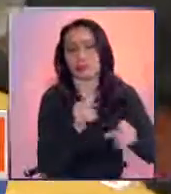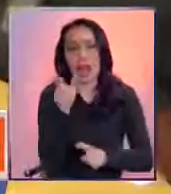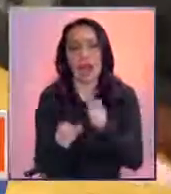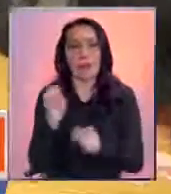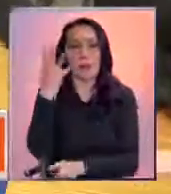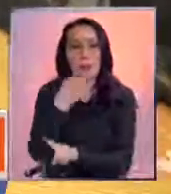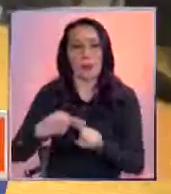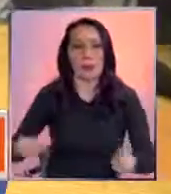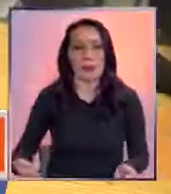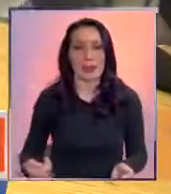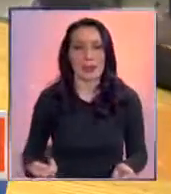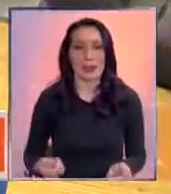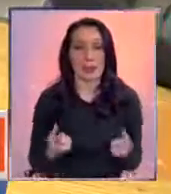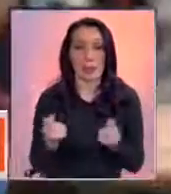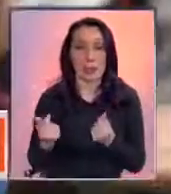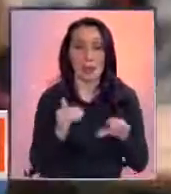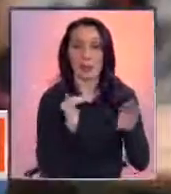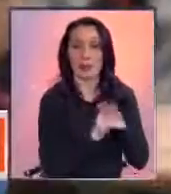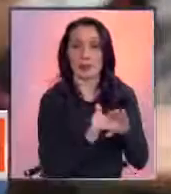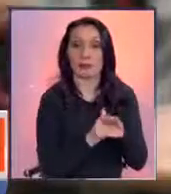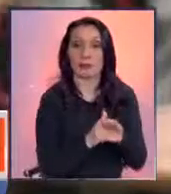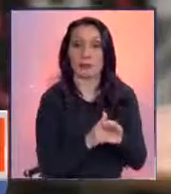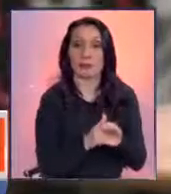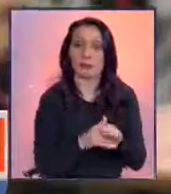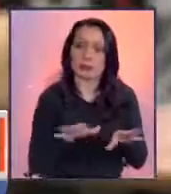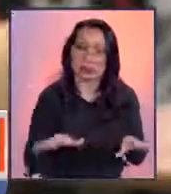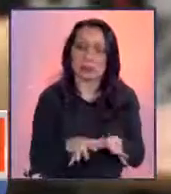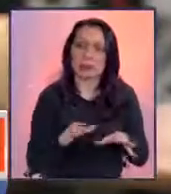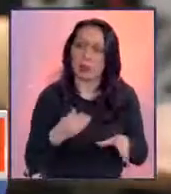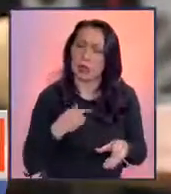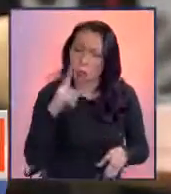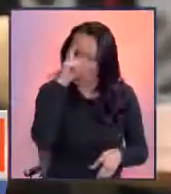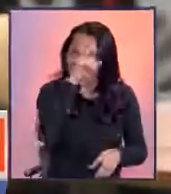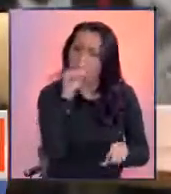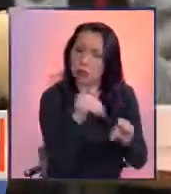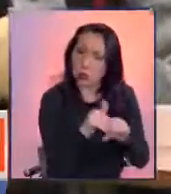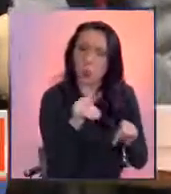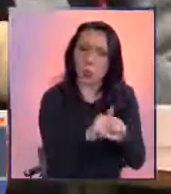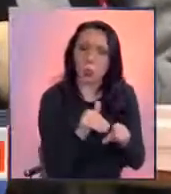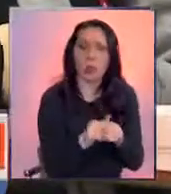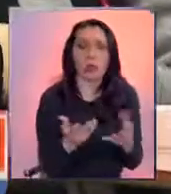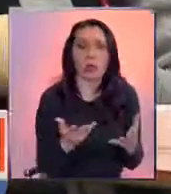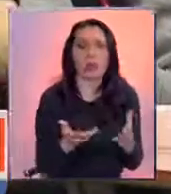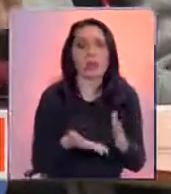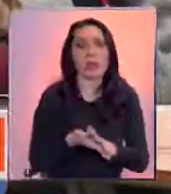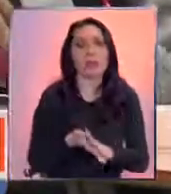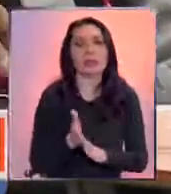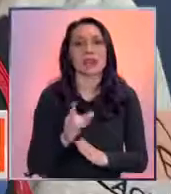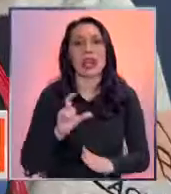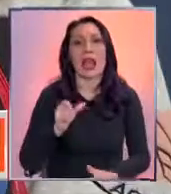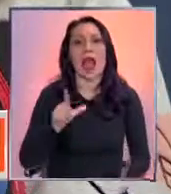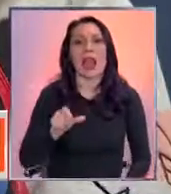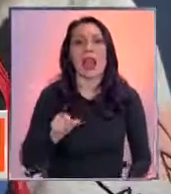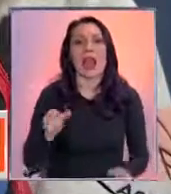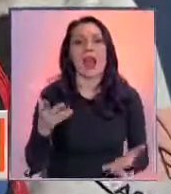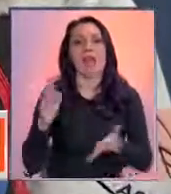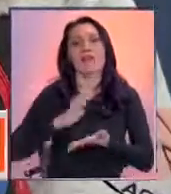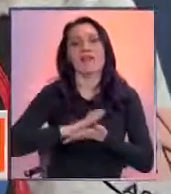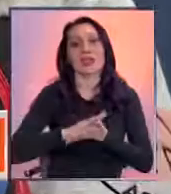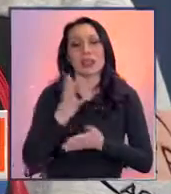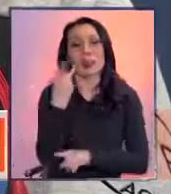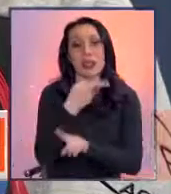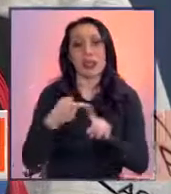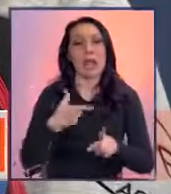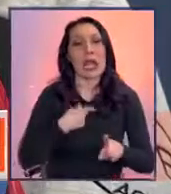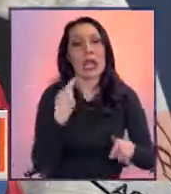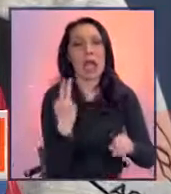cuarto medio. El dinero que teníamos nos costó mucho juntarlo. Era en realidad para hacernos nuestra gala de cuarto medio. Nosotros nos queríamos arrendar